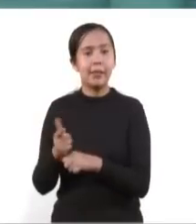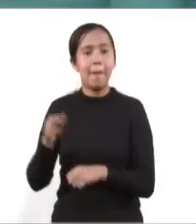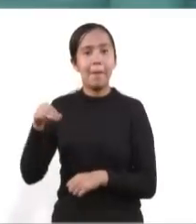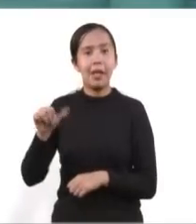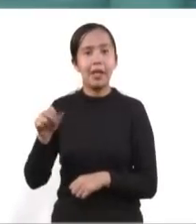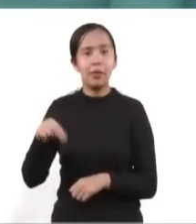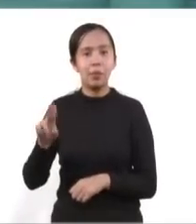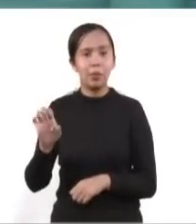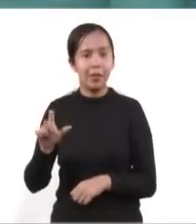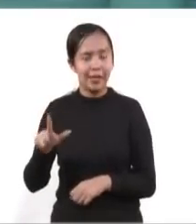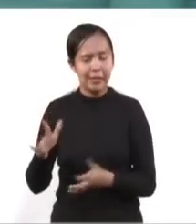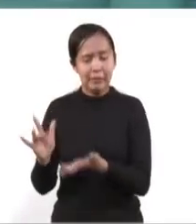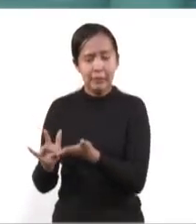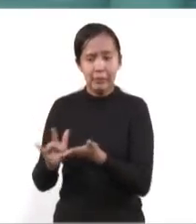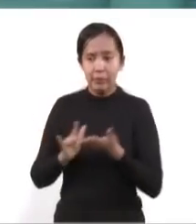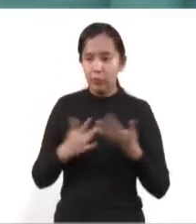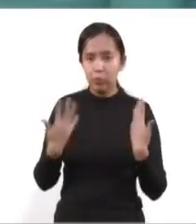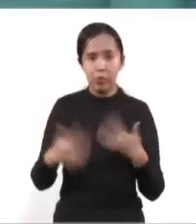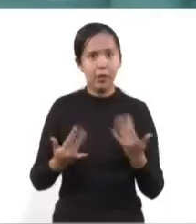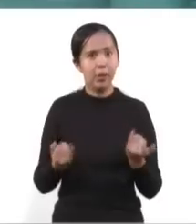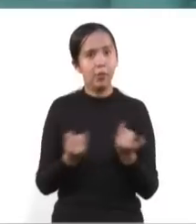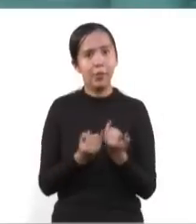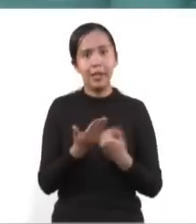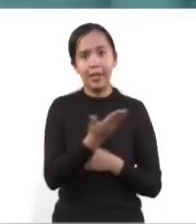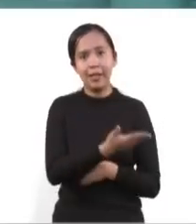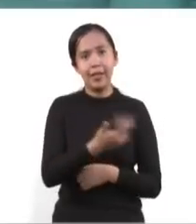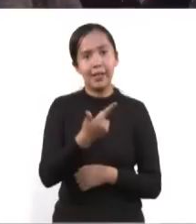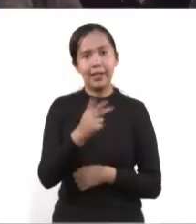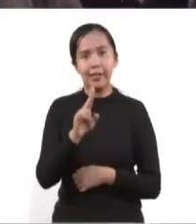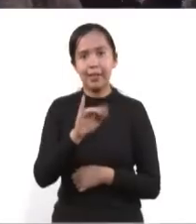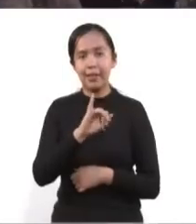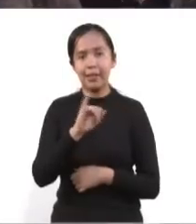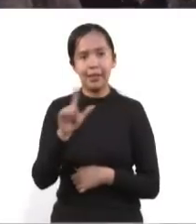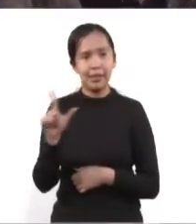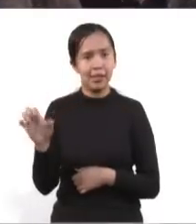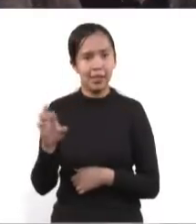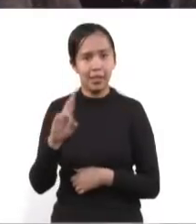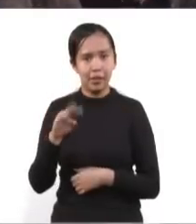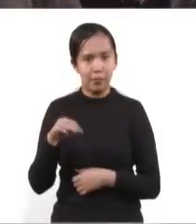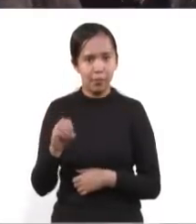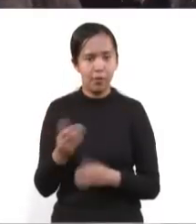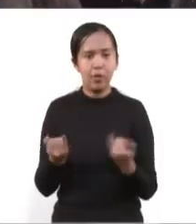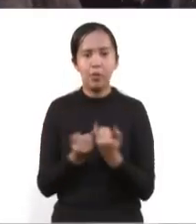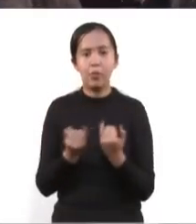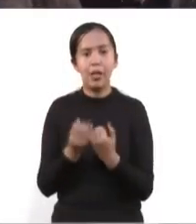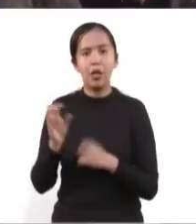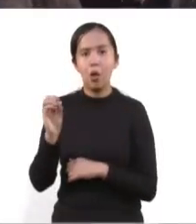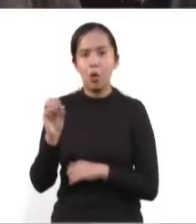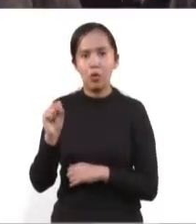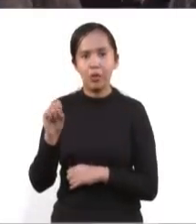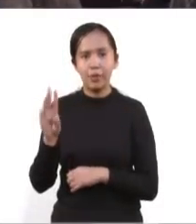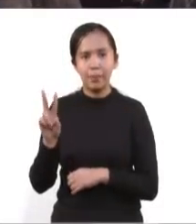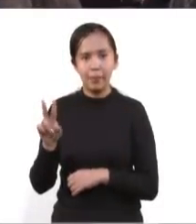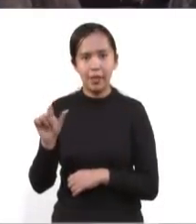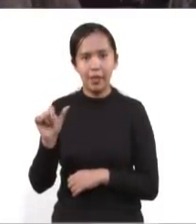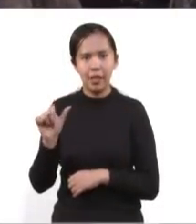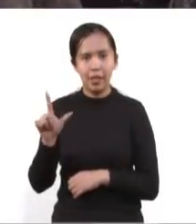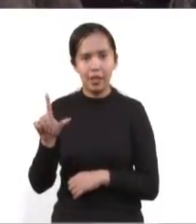el extraordinario apoyo, así como al ingeniero Guillermo Nevares y a Osvaldo León, que ¿dónde anda Osvaldo